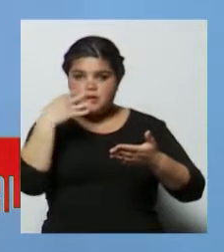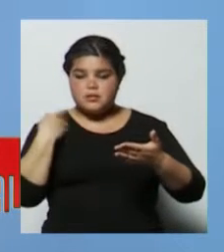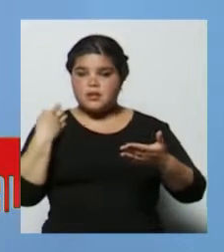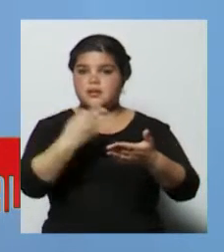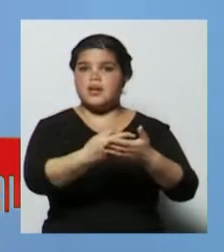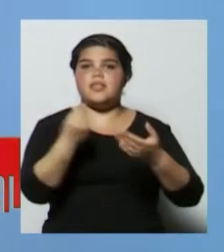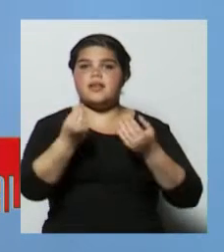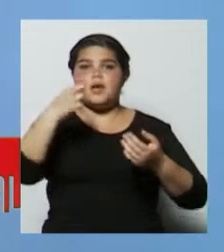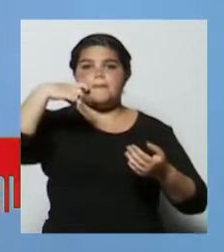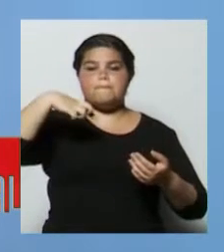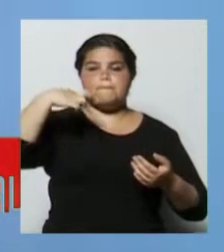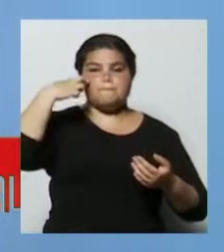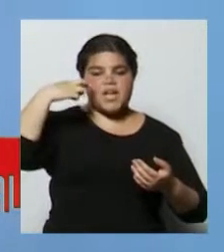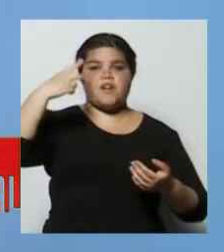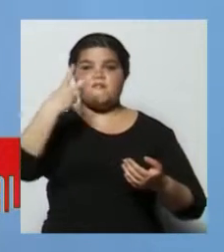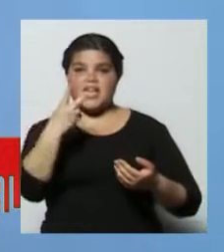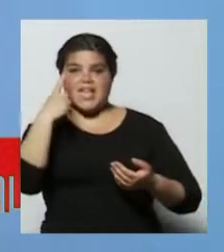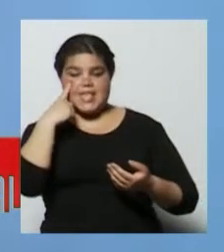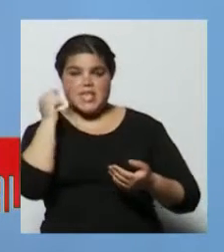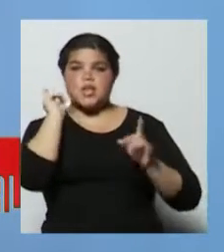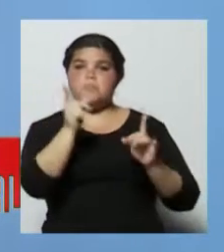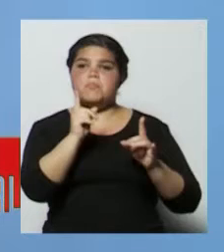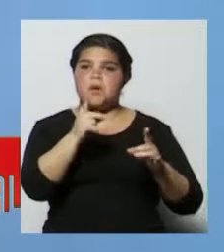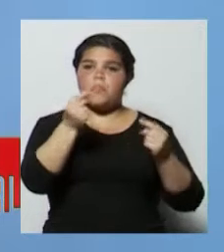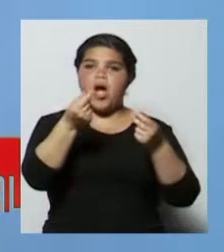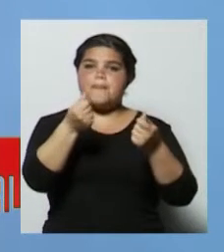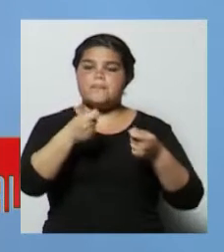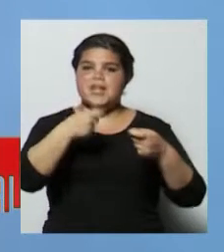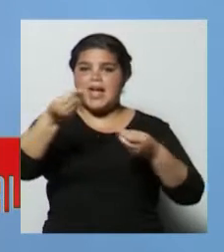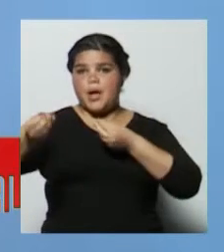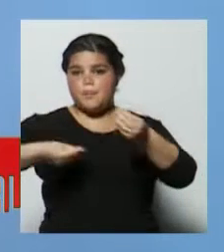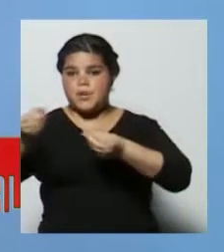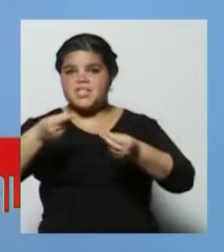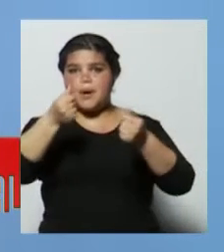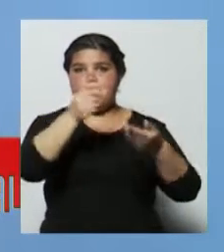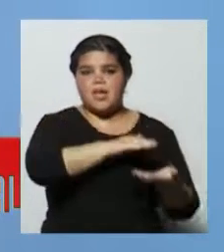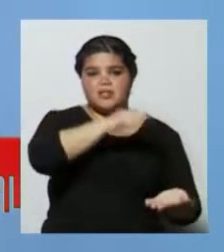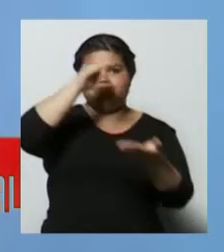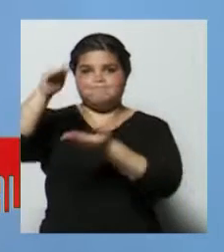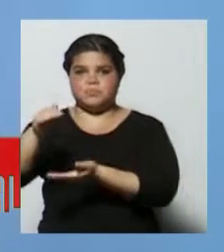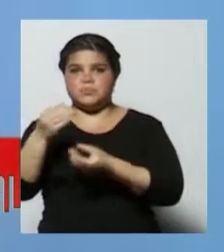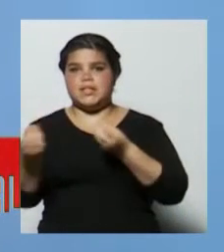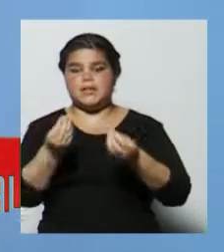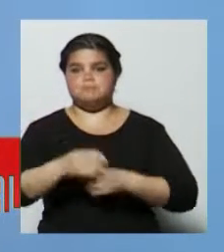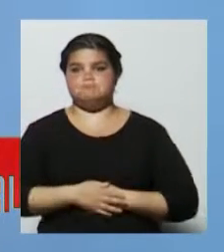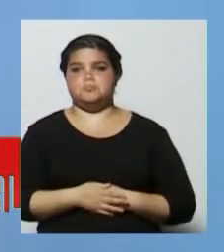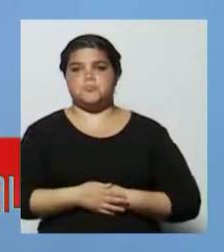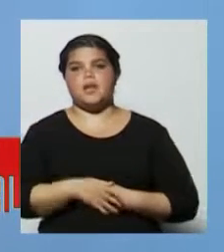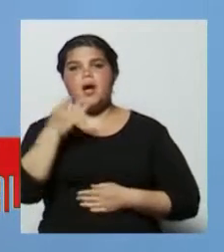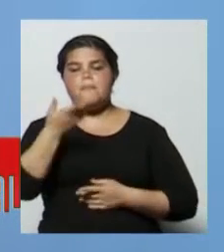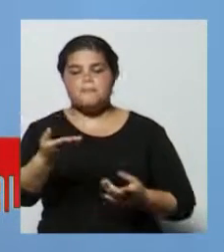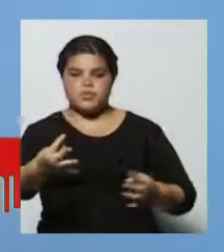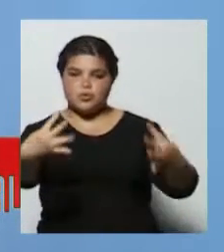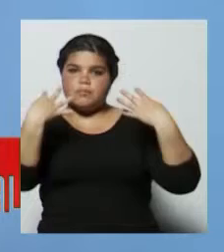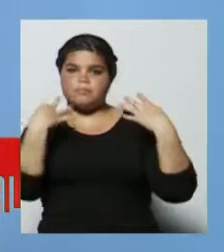del PBI en materia de subsidios, o sea que se le da más plata a las empresas. Me imagino que el televidente que nos está mirando dice, bueno,